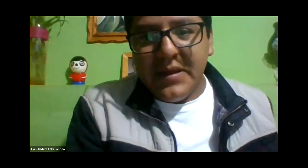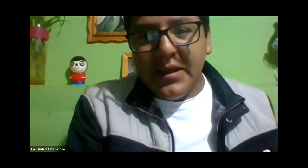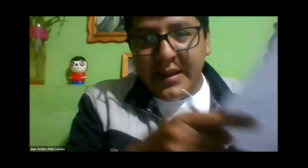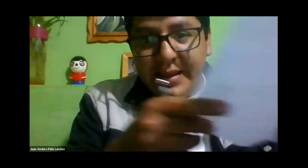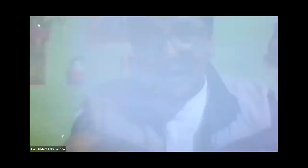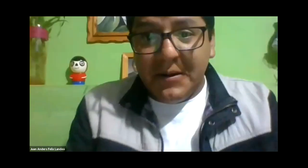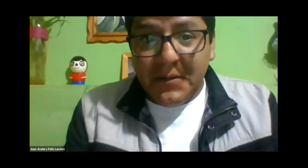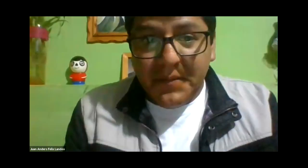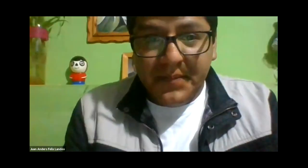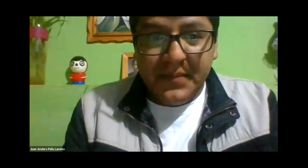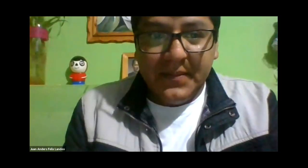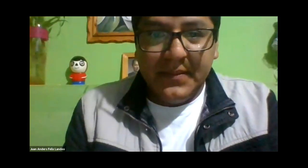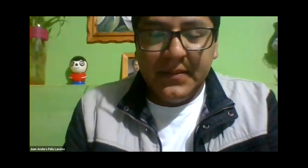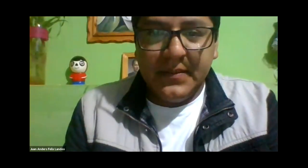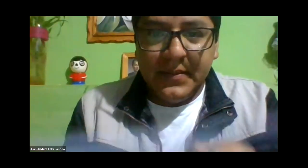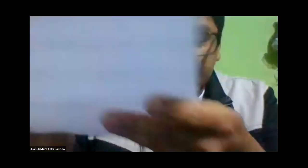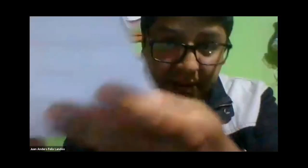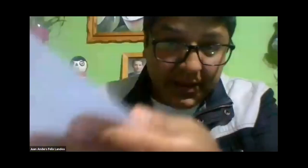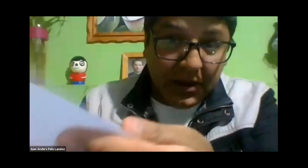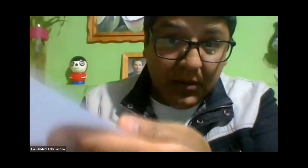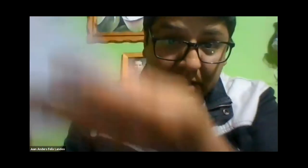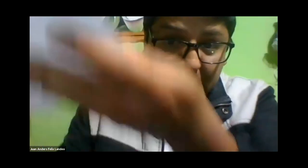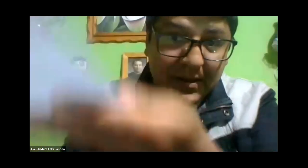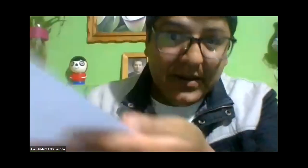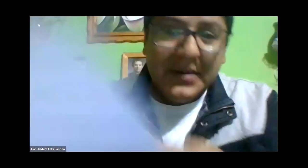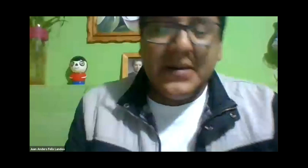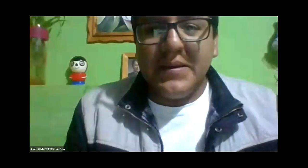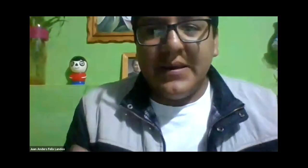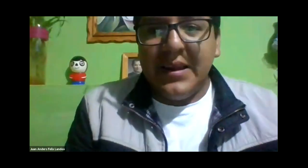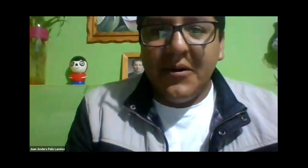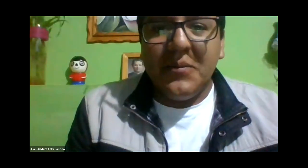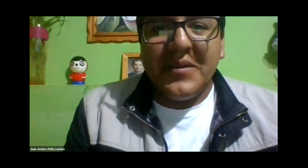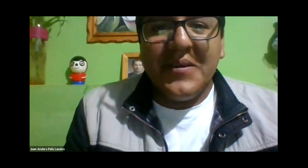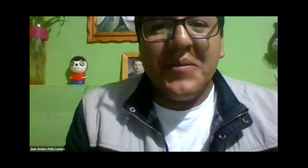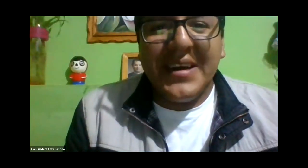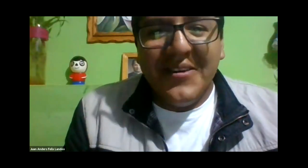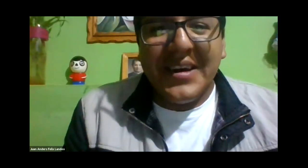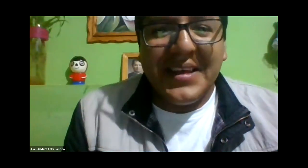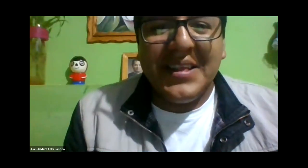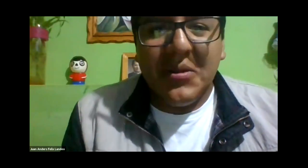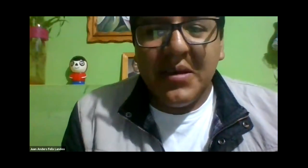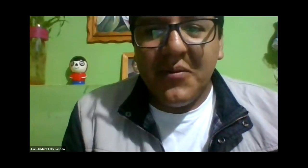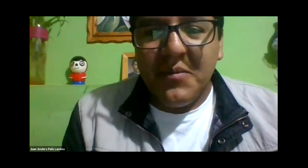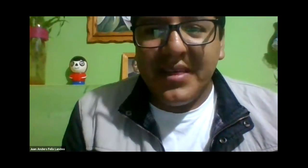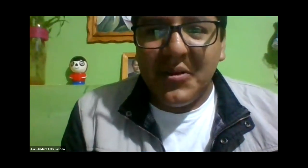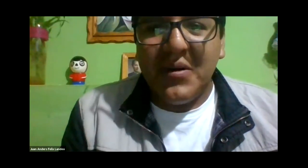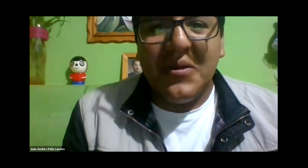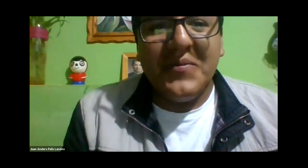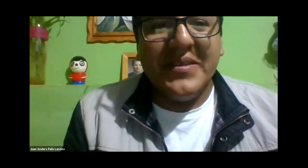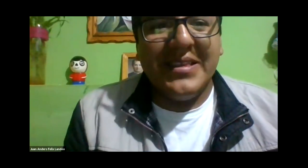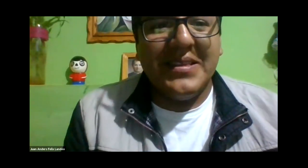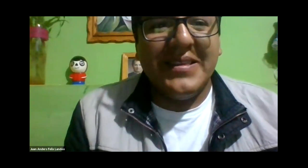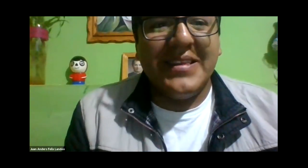le entrego me entrego y le doy no me imagino que de todas formas el